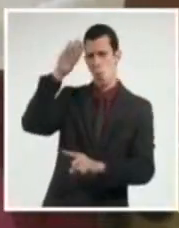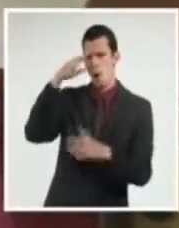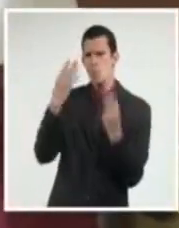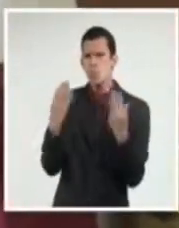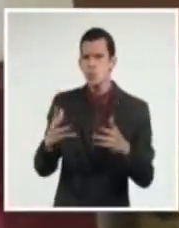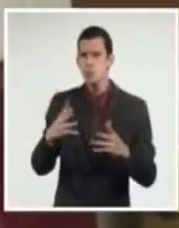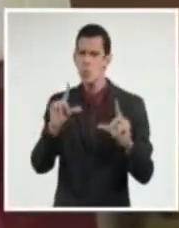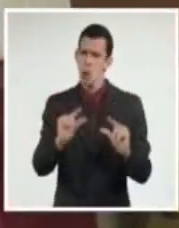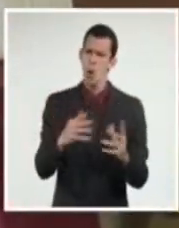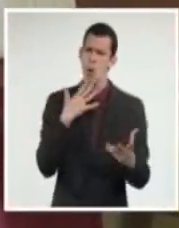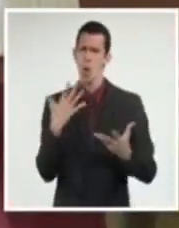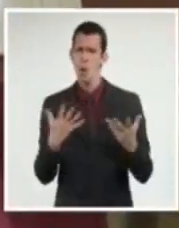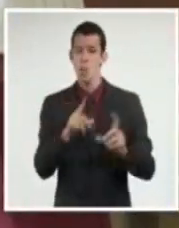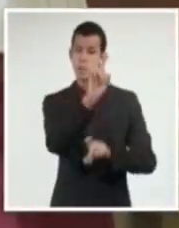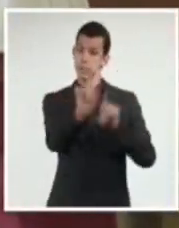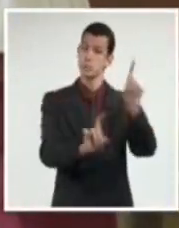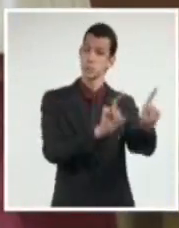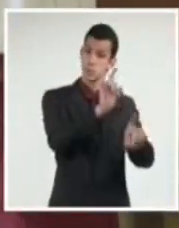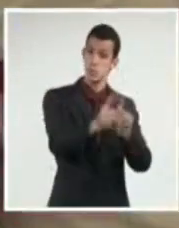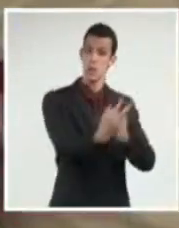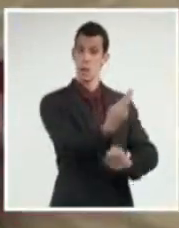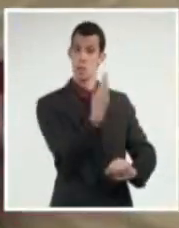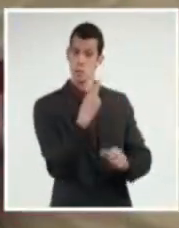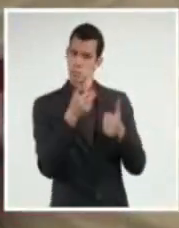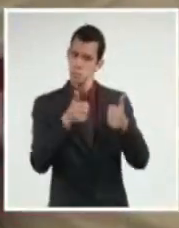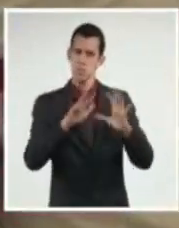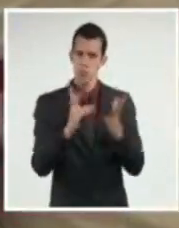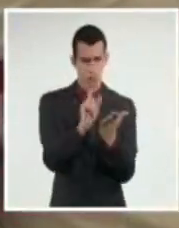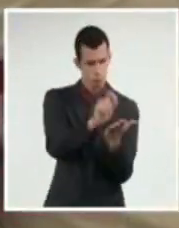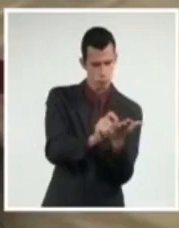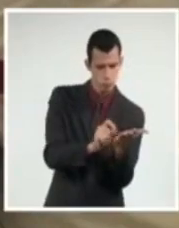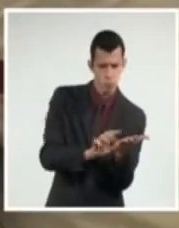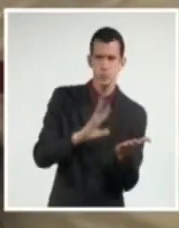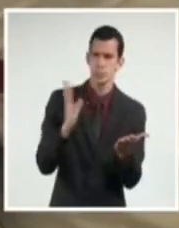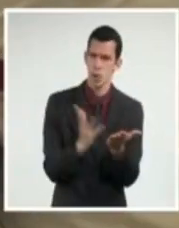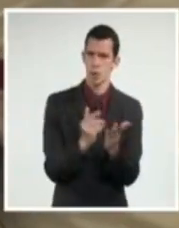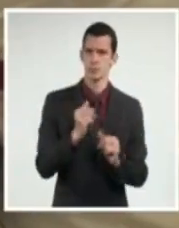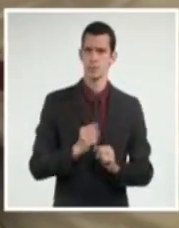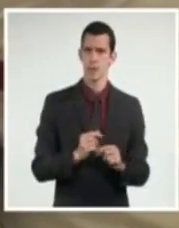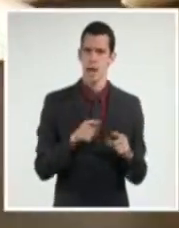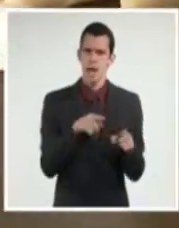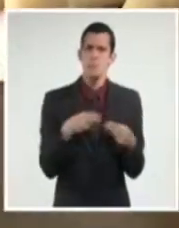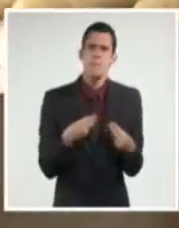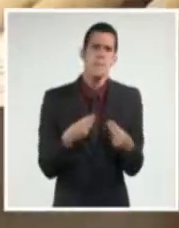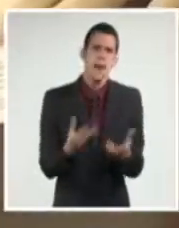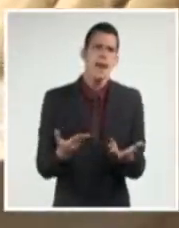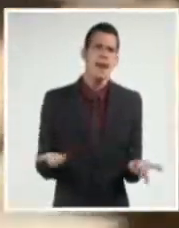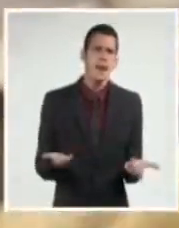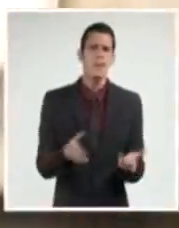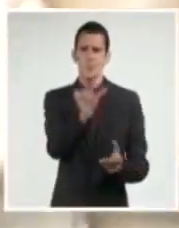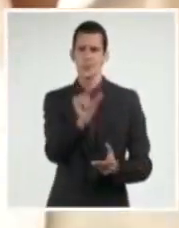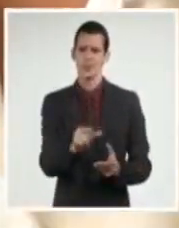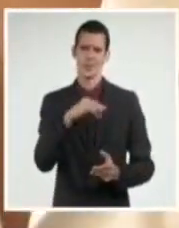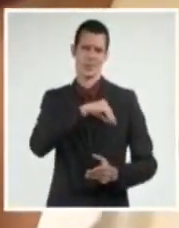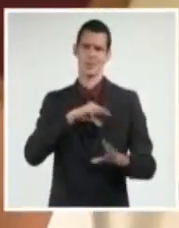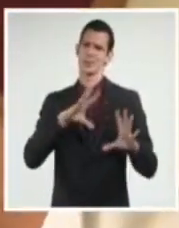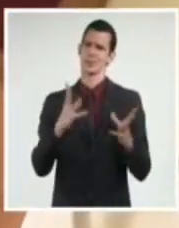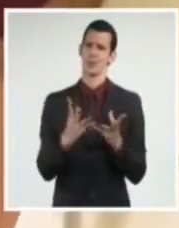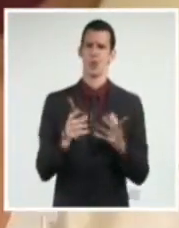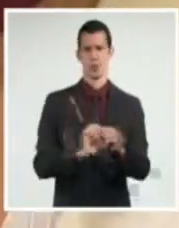medidas adoptadas contribuyen a que los clientes, extranjeros o nacionales, se sientan seguros y protegidos ante la pandemia